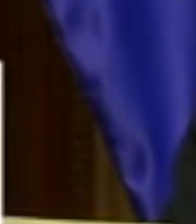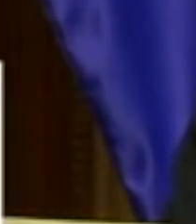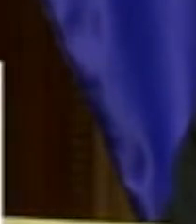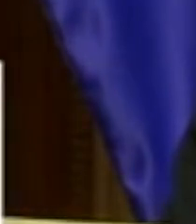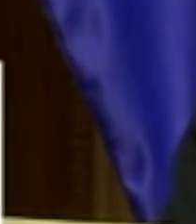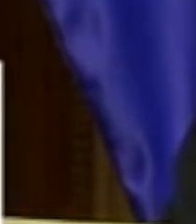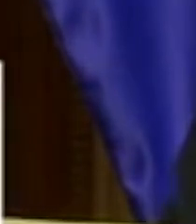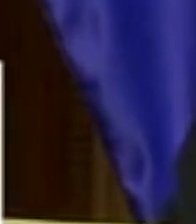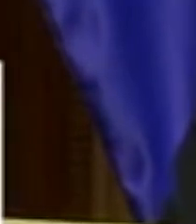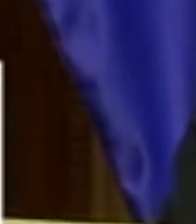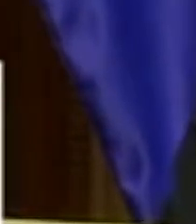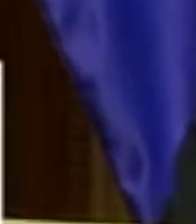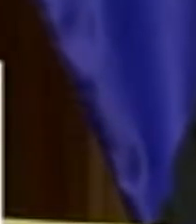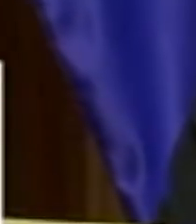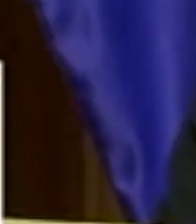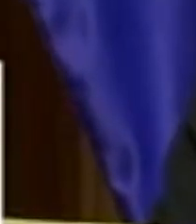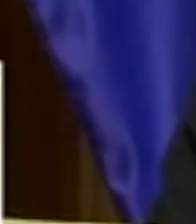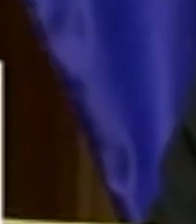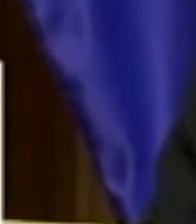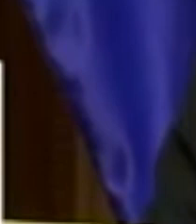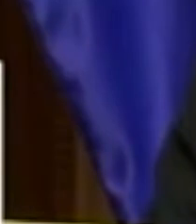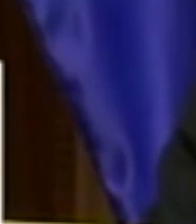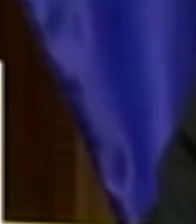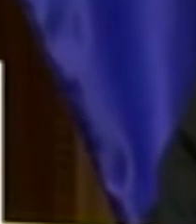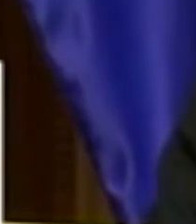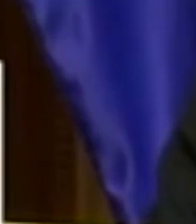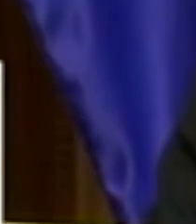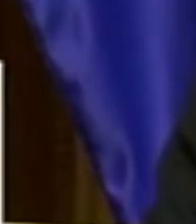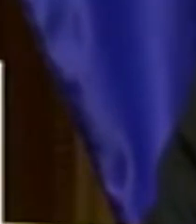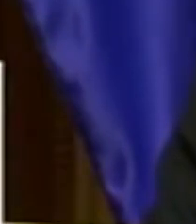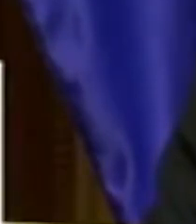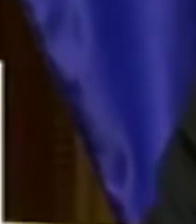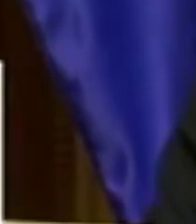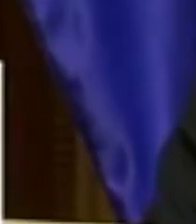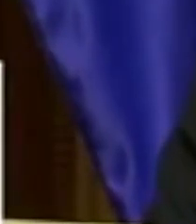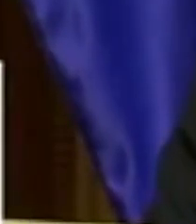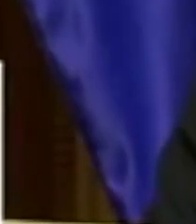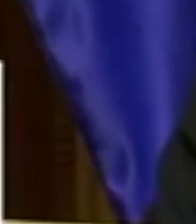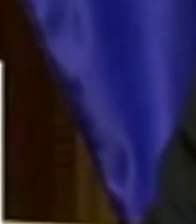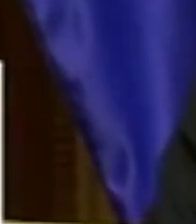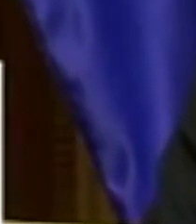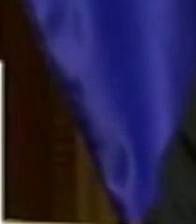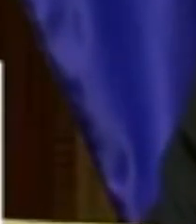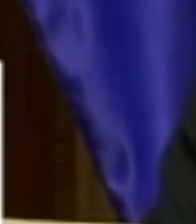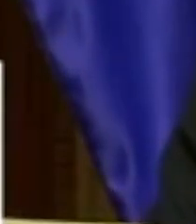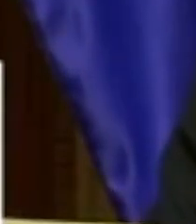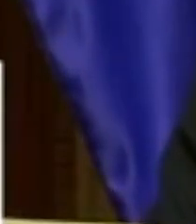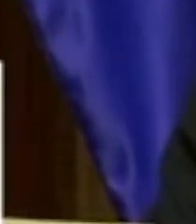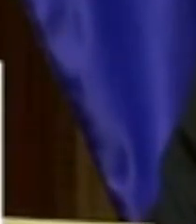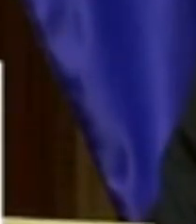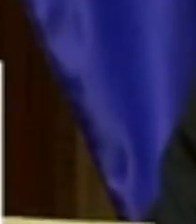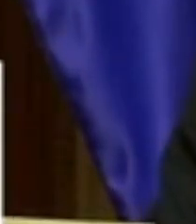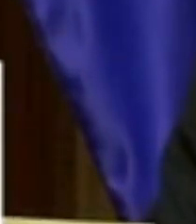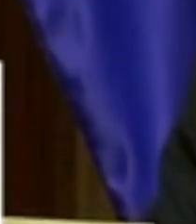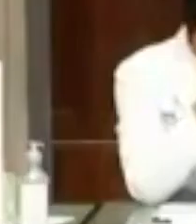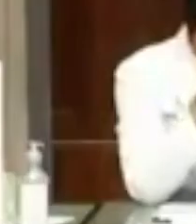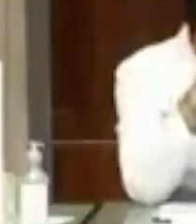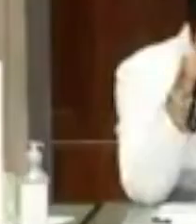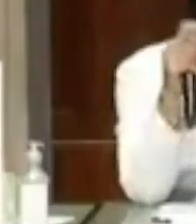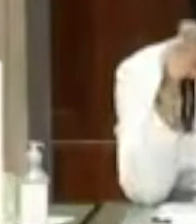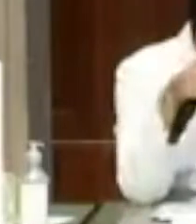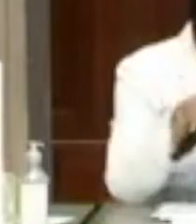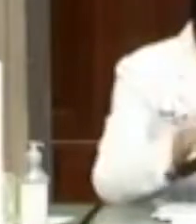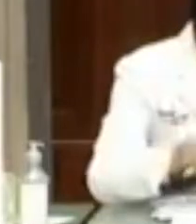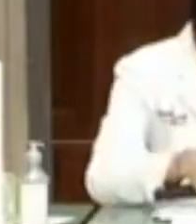es algo que dice no se lo deseo a nadie. Logró pasar esta crisis y ahora con dos pruebas más le confirman que